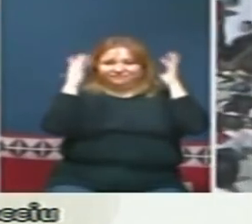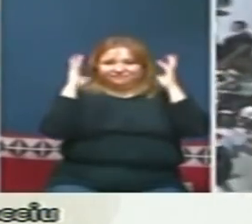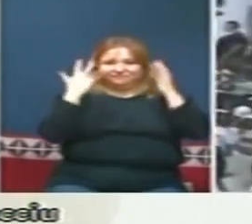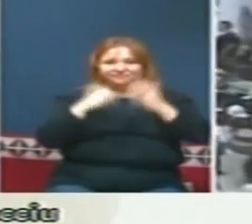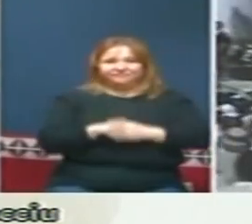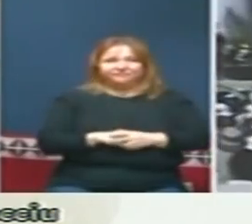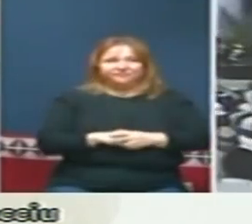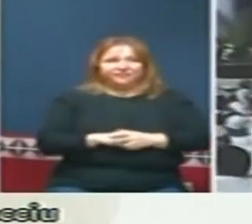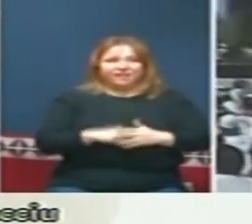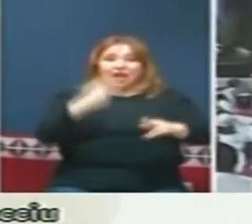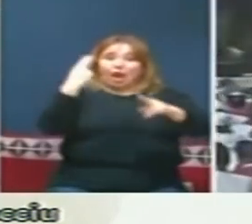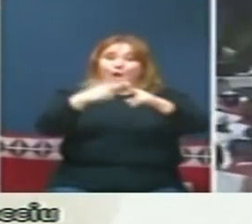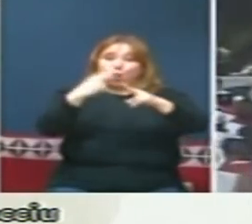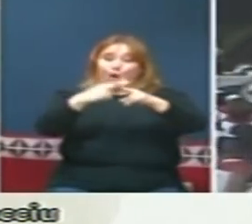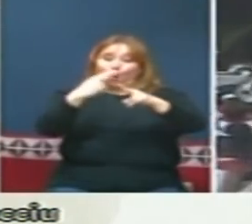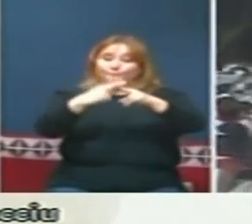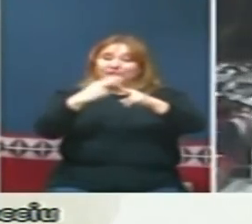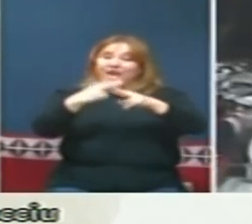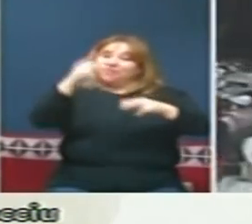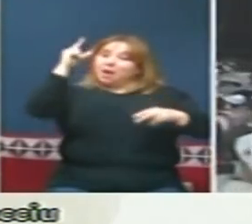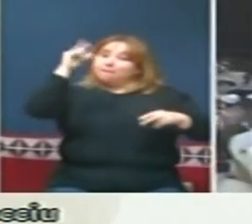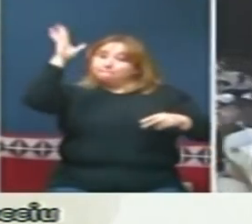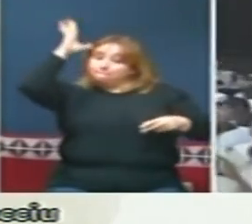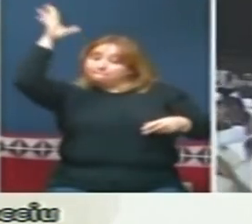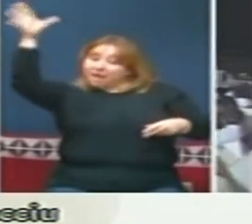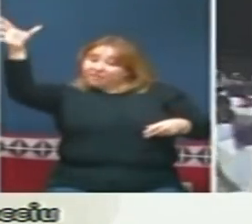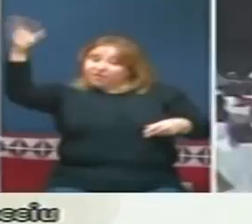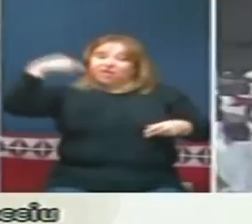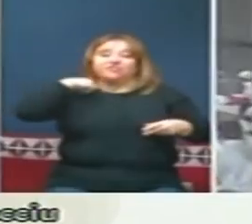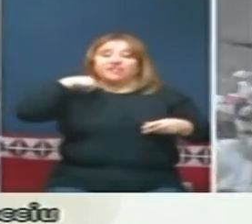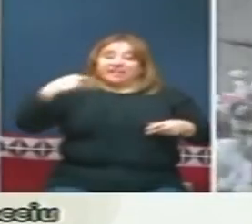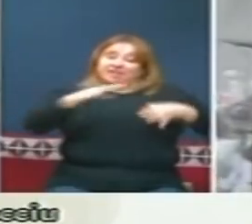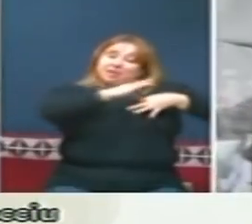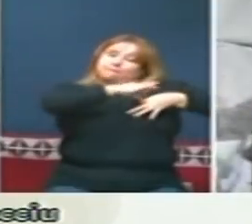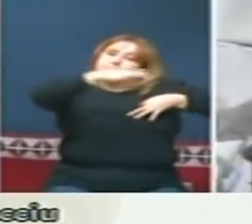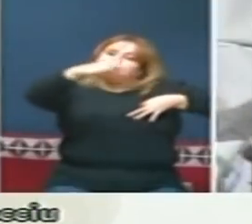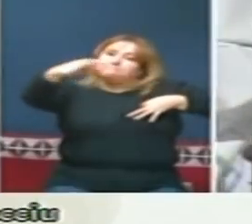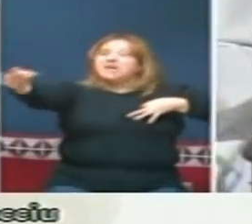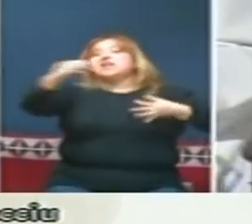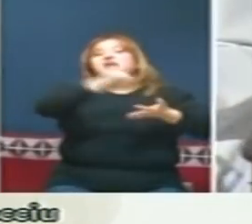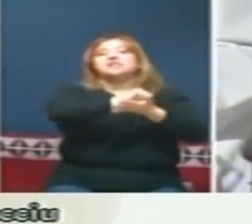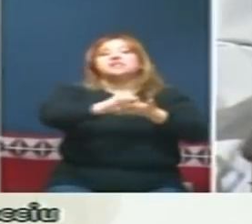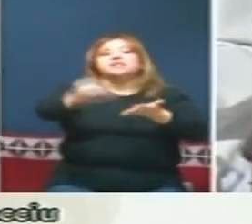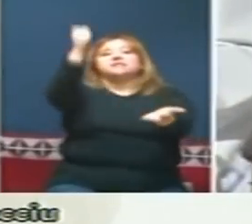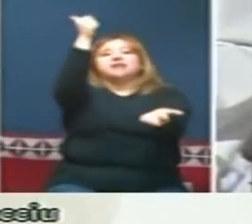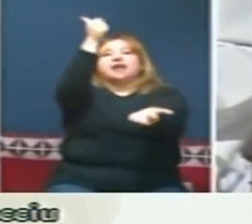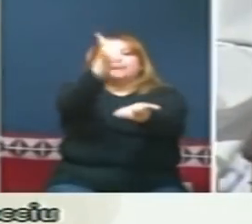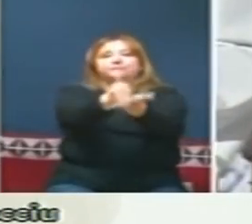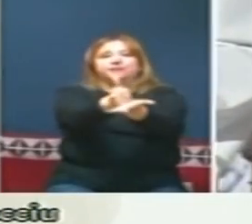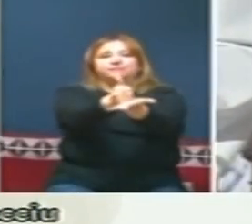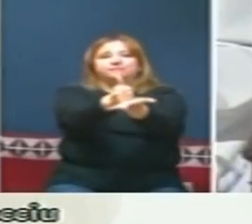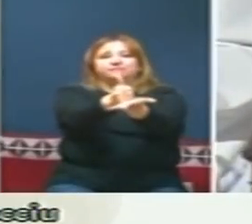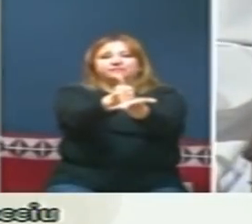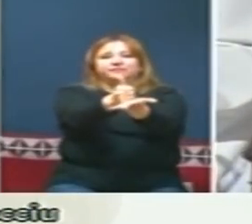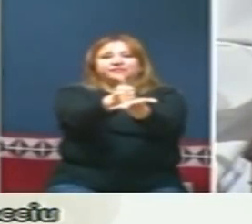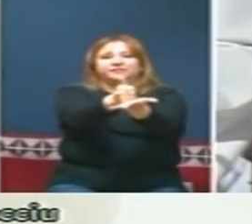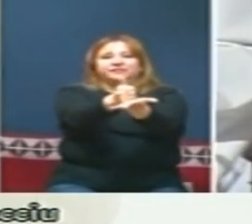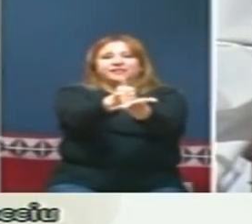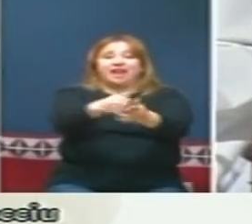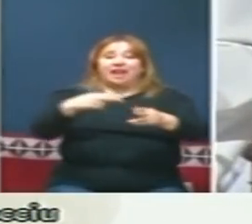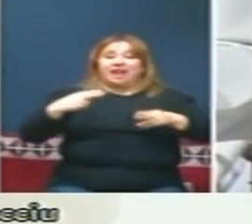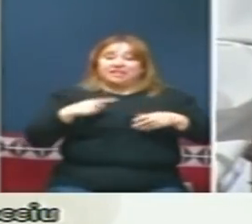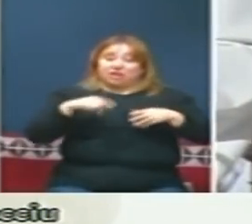In nomine Patris et Filii et Spiritus Sancti. Amen. Datum